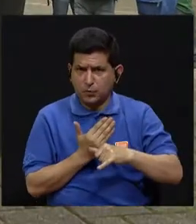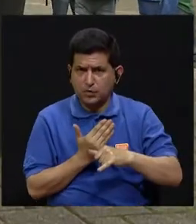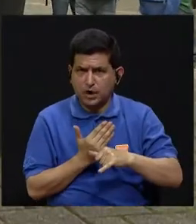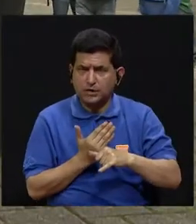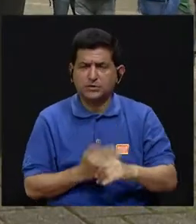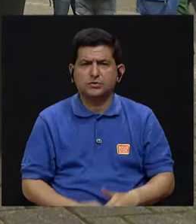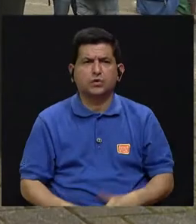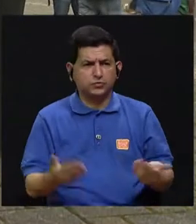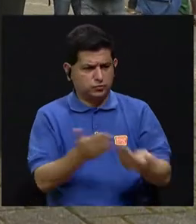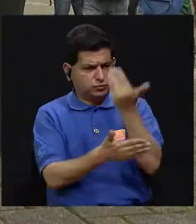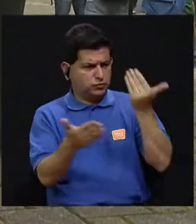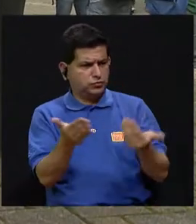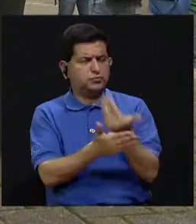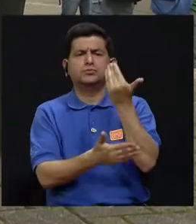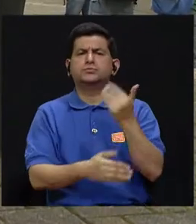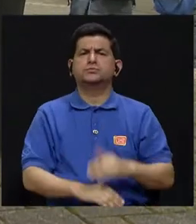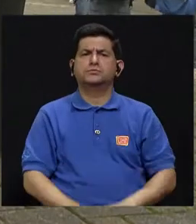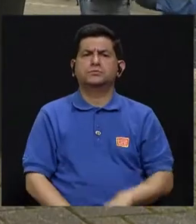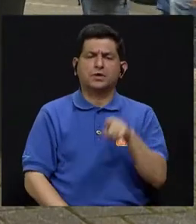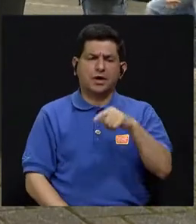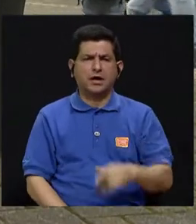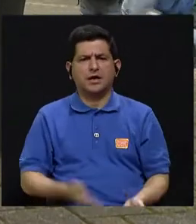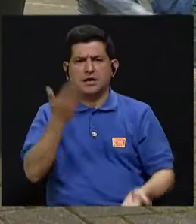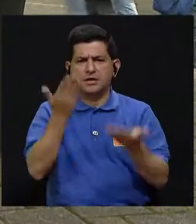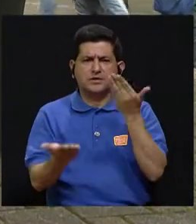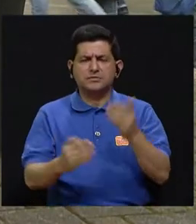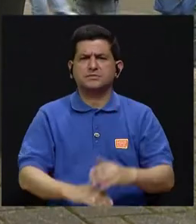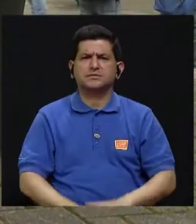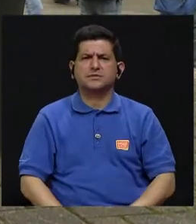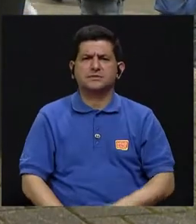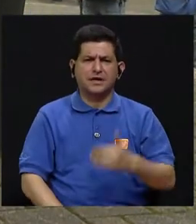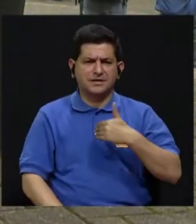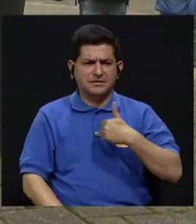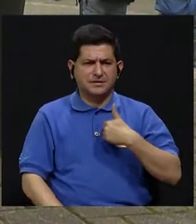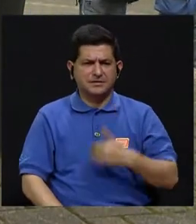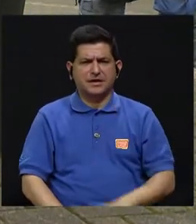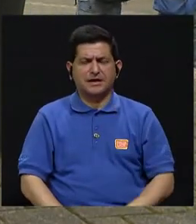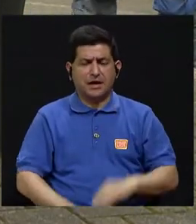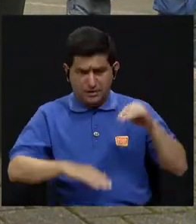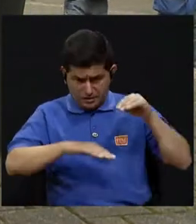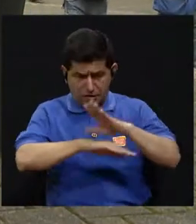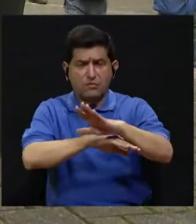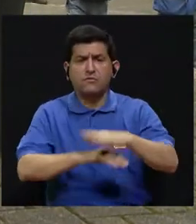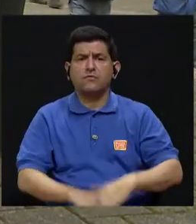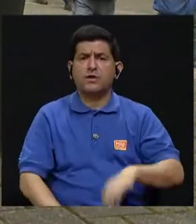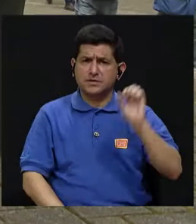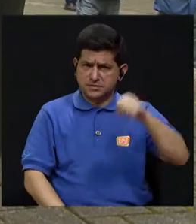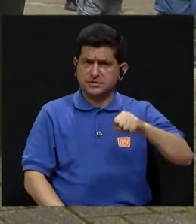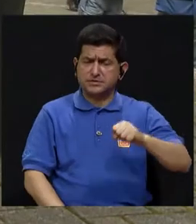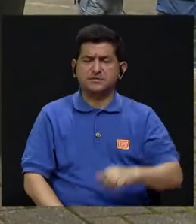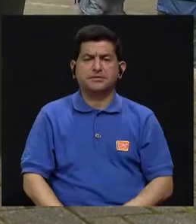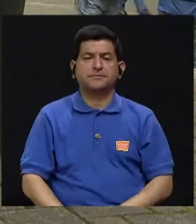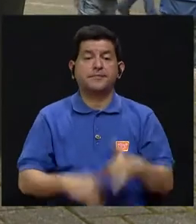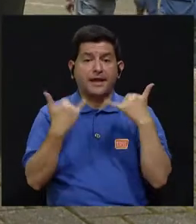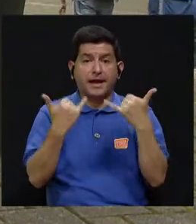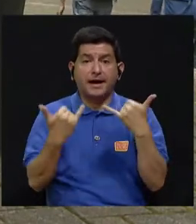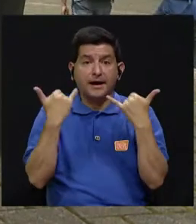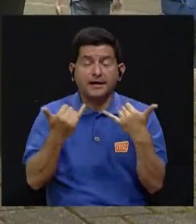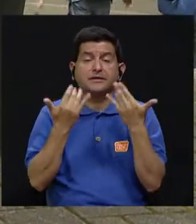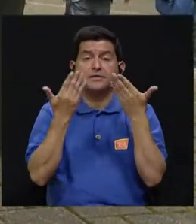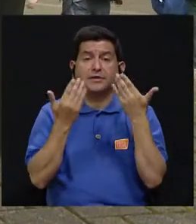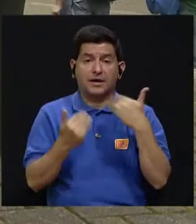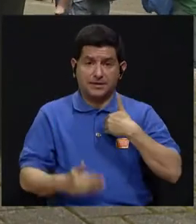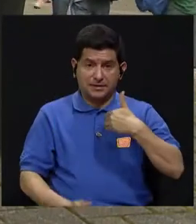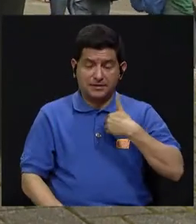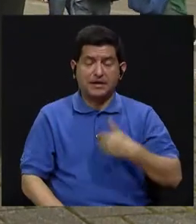proyectos que sean innovadores, que van fuertemente como a decir, van a repercutir. Sí, claro, bueno, actualmente de hecho